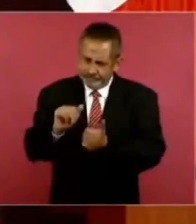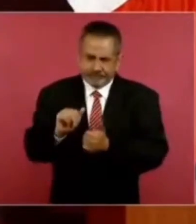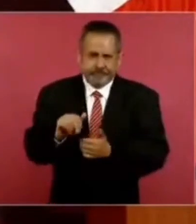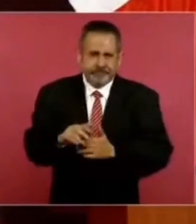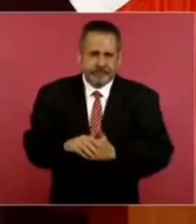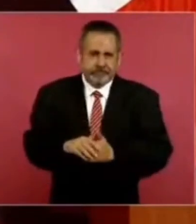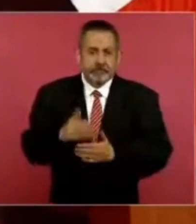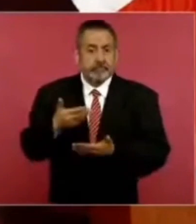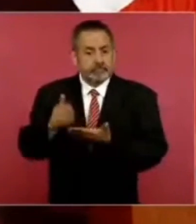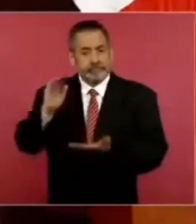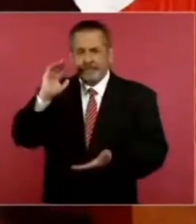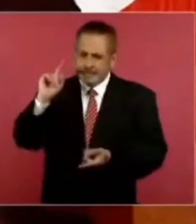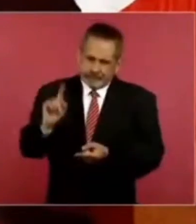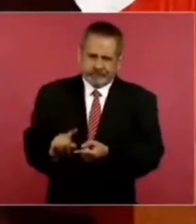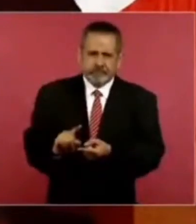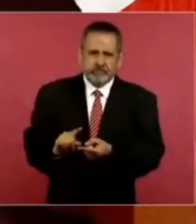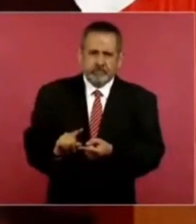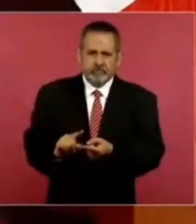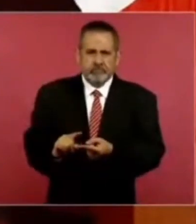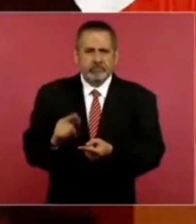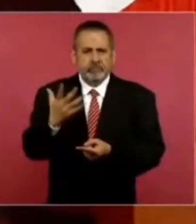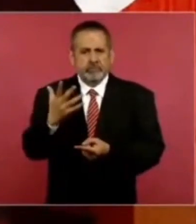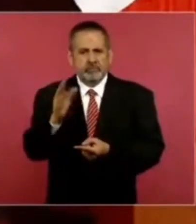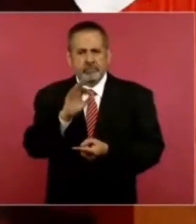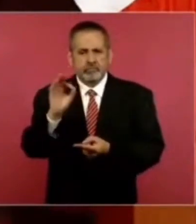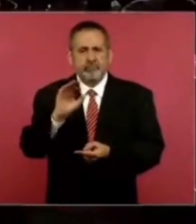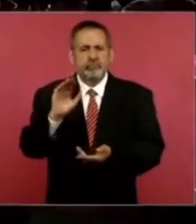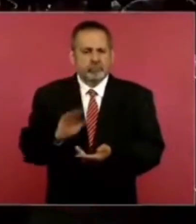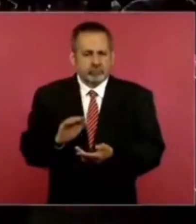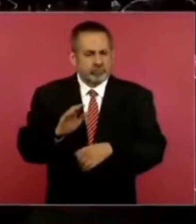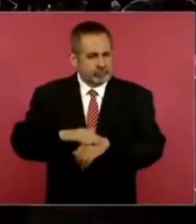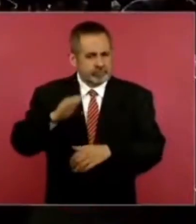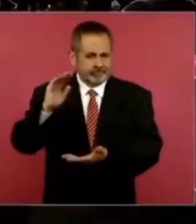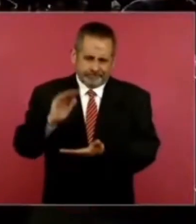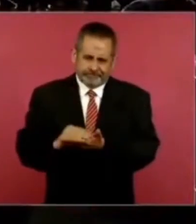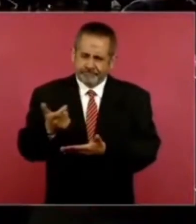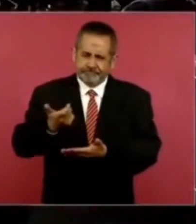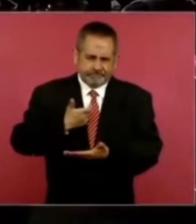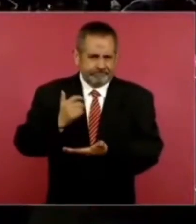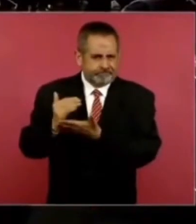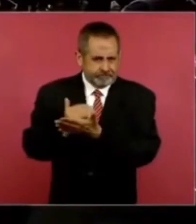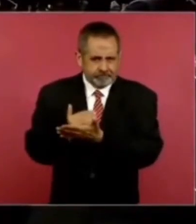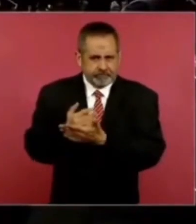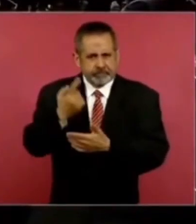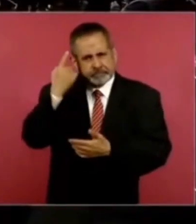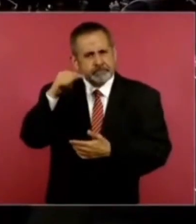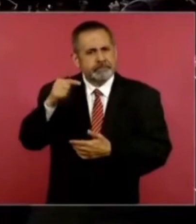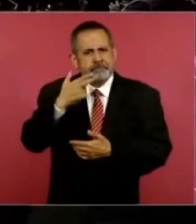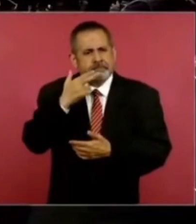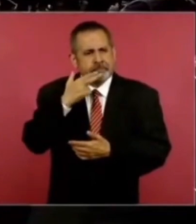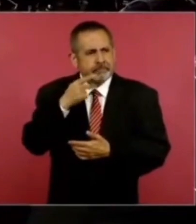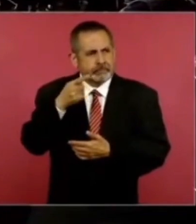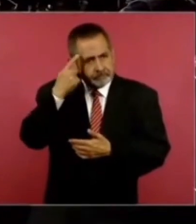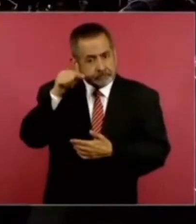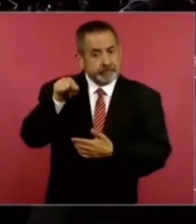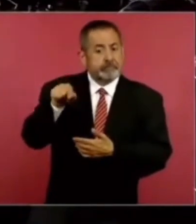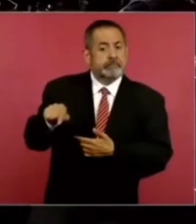35%. Y ahora le vamos a bajar 5 más para el año próximo. ¿Con qué propósito?